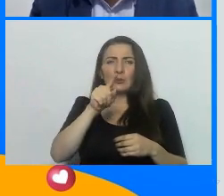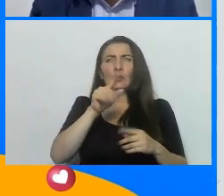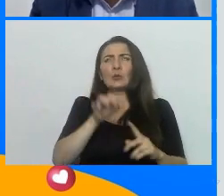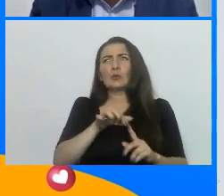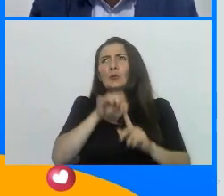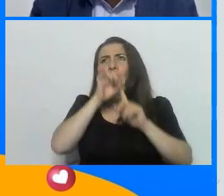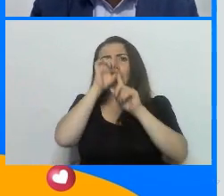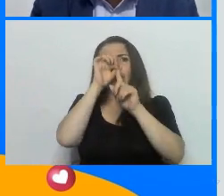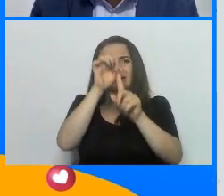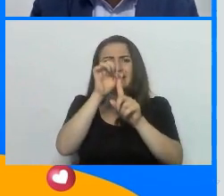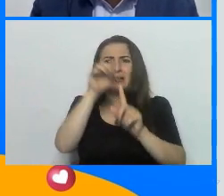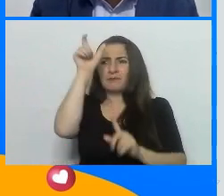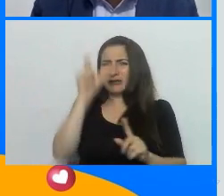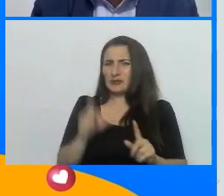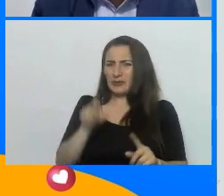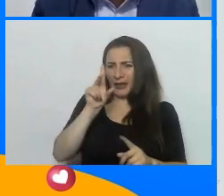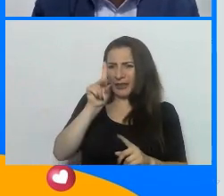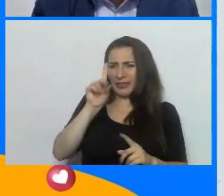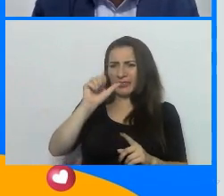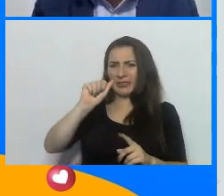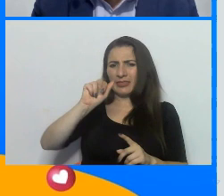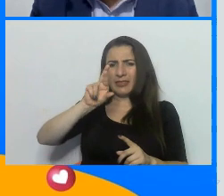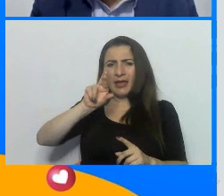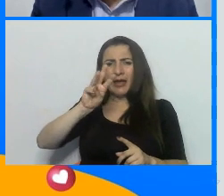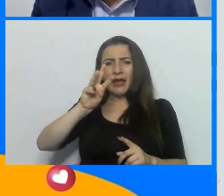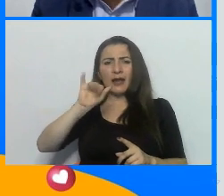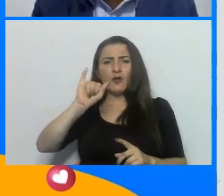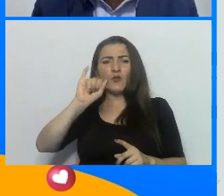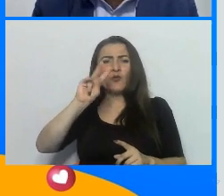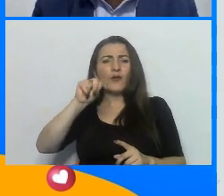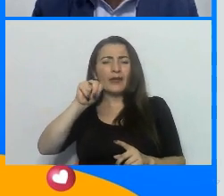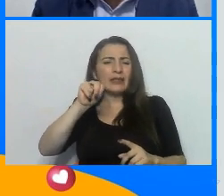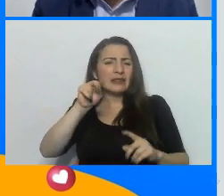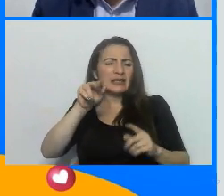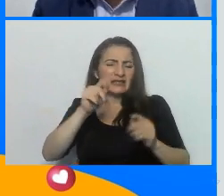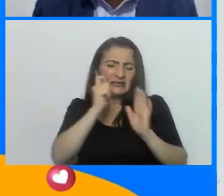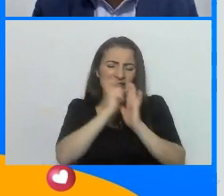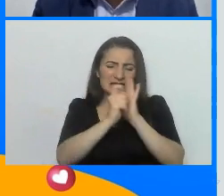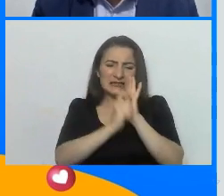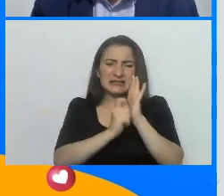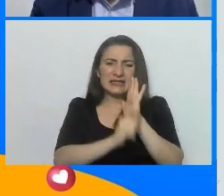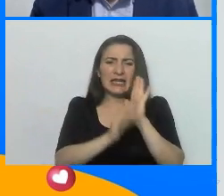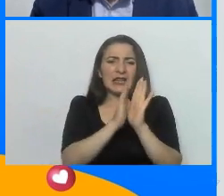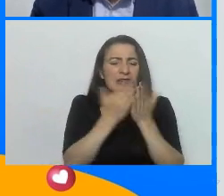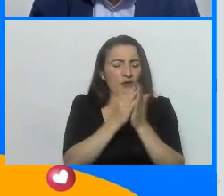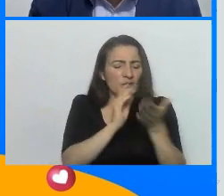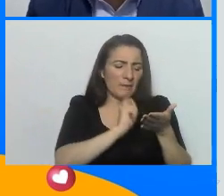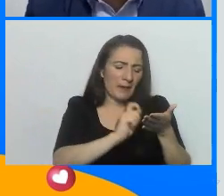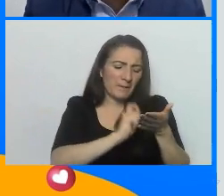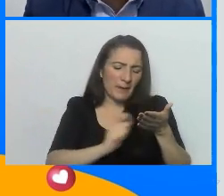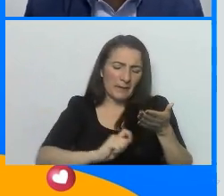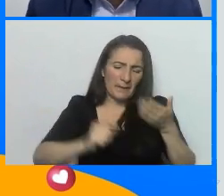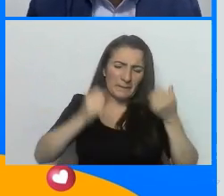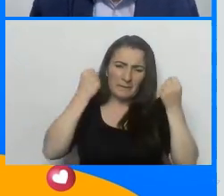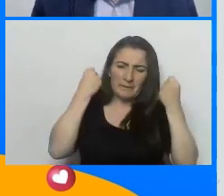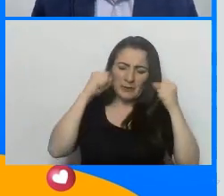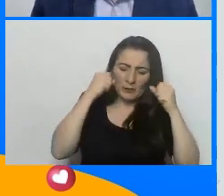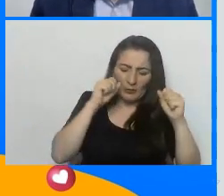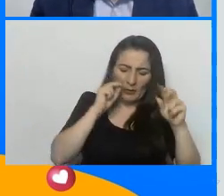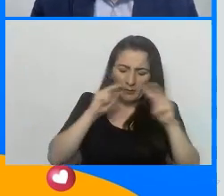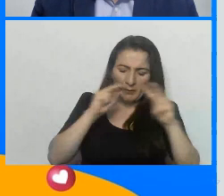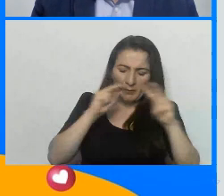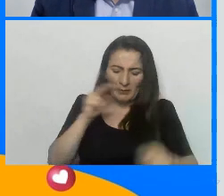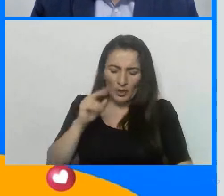fundamental porque él él escribe unos libros fundamentales, esenciales. Él se preocupa